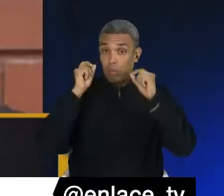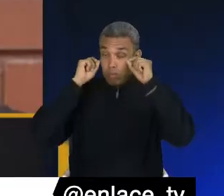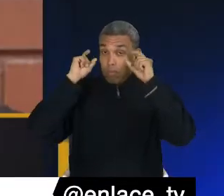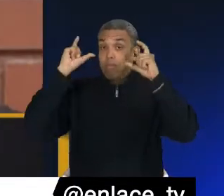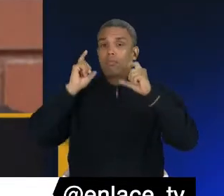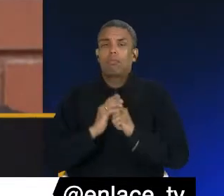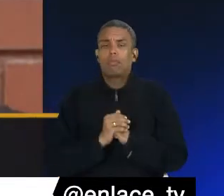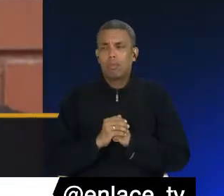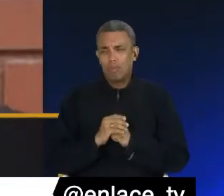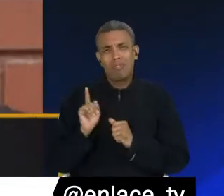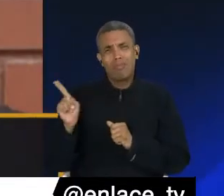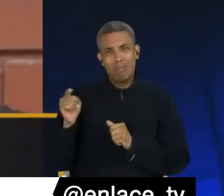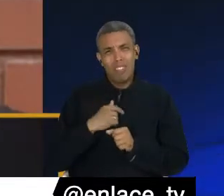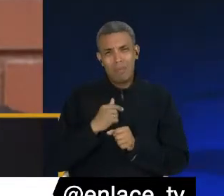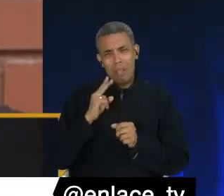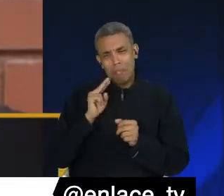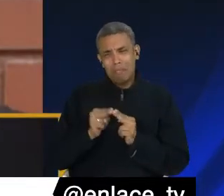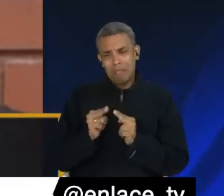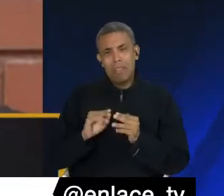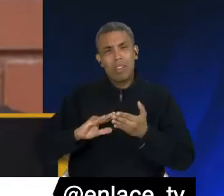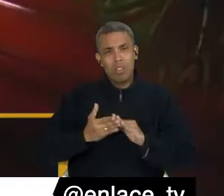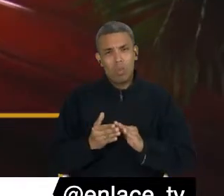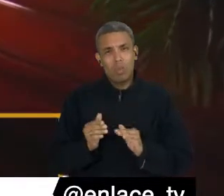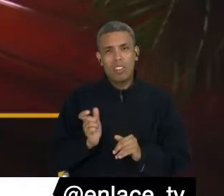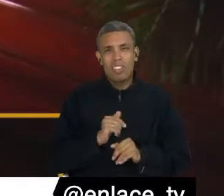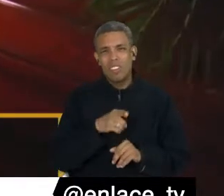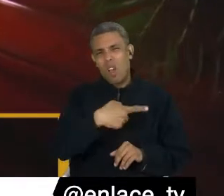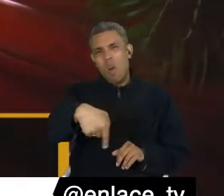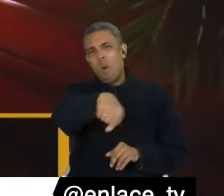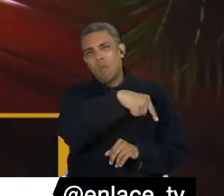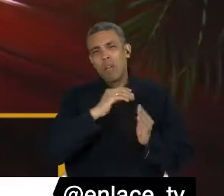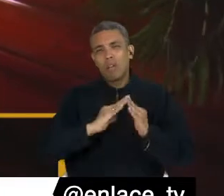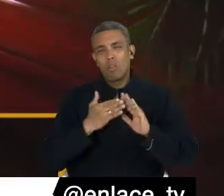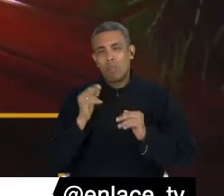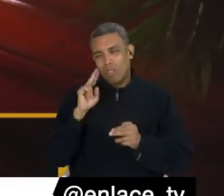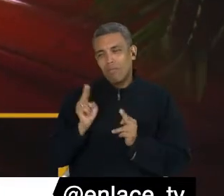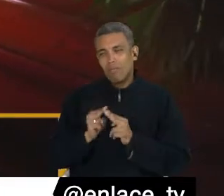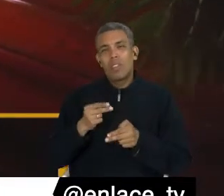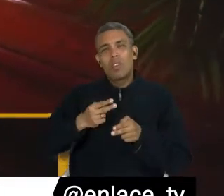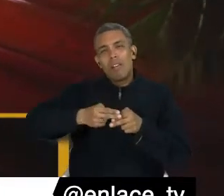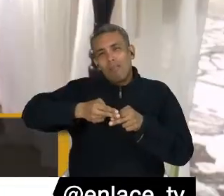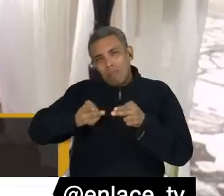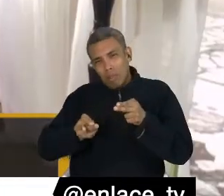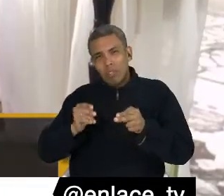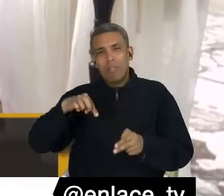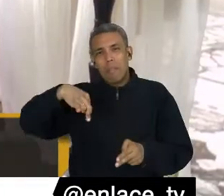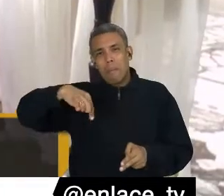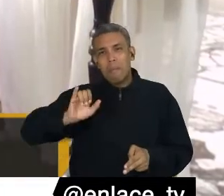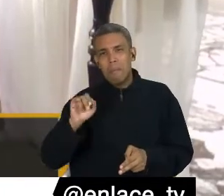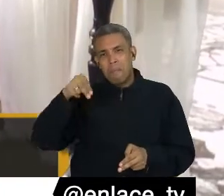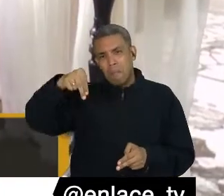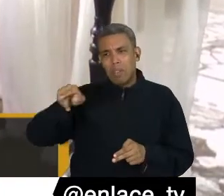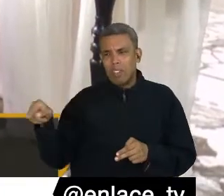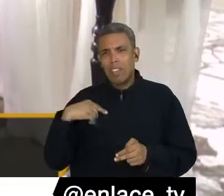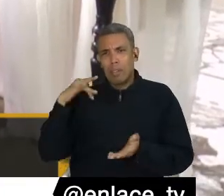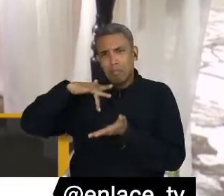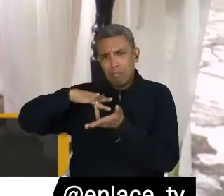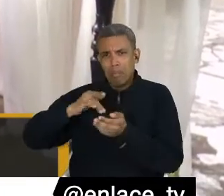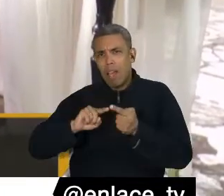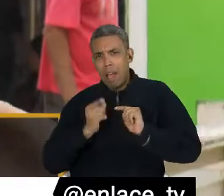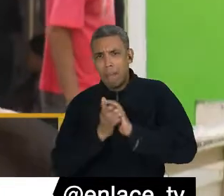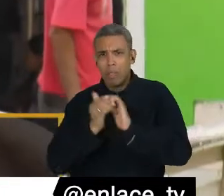Correa, quien era conocido como El Pin, según su hermana, se encontraba departiendo en un establecimiento público con unos amigos cuando fue impactado por un